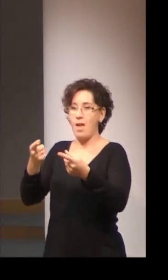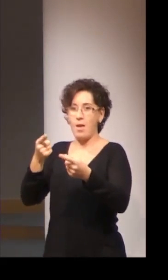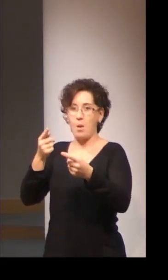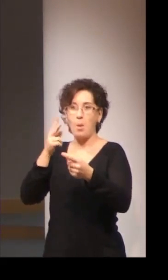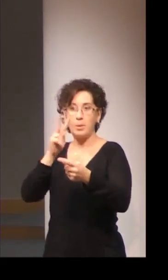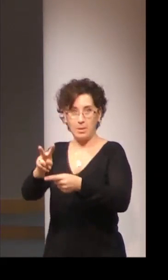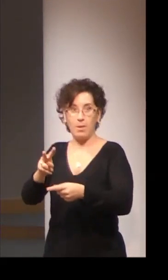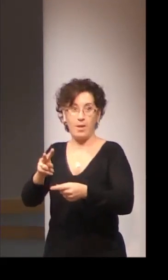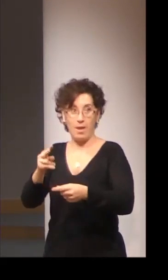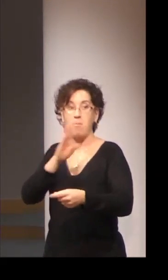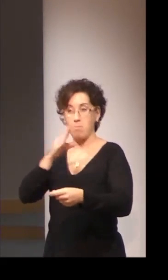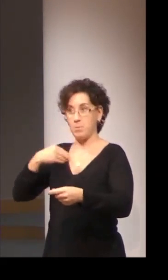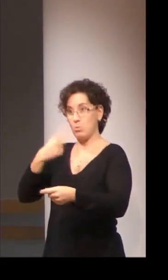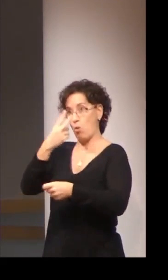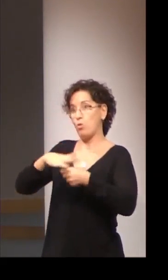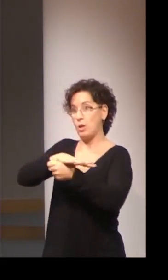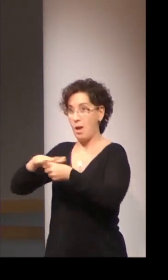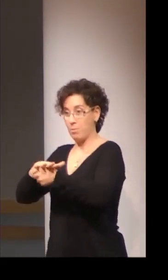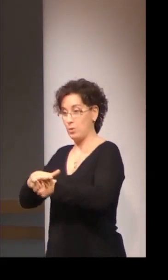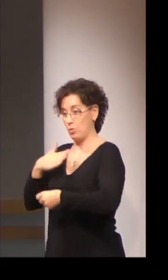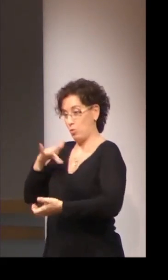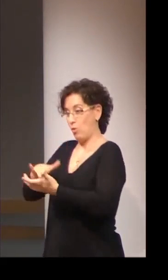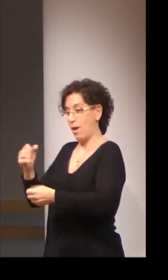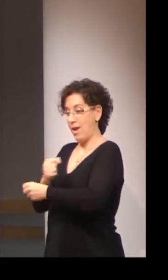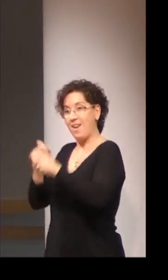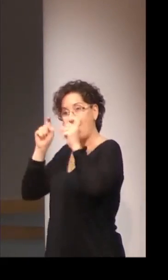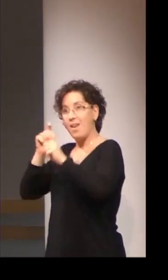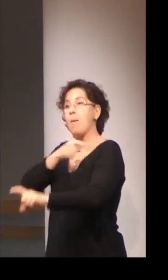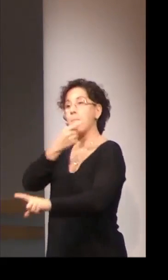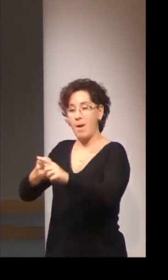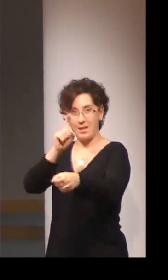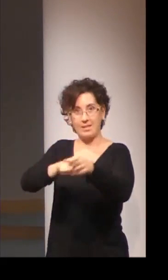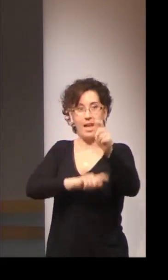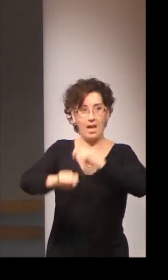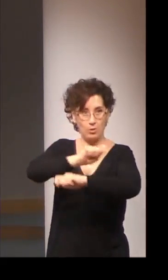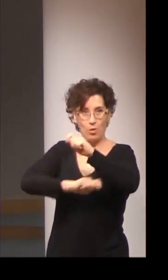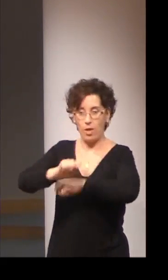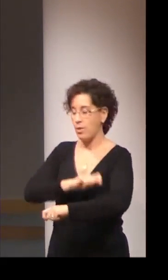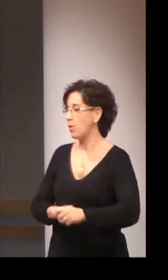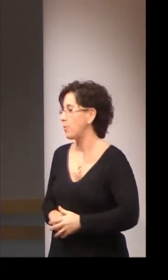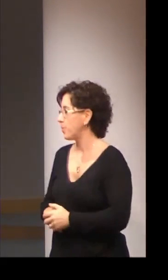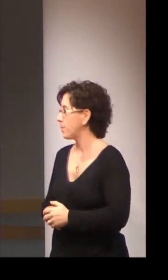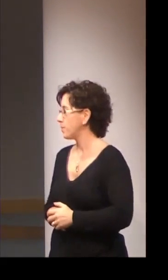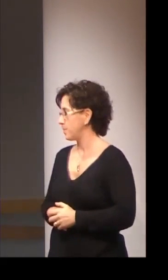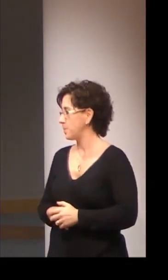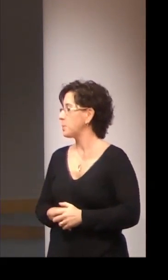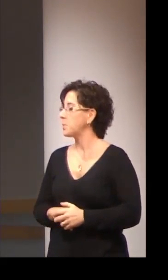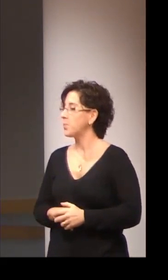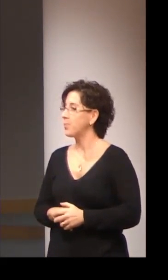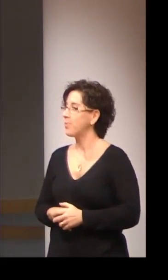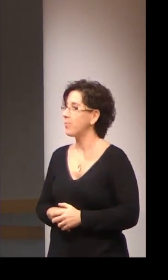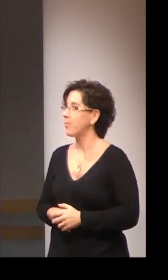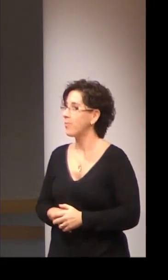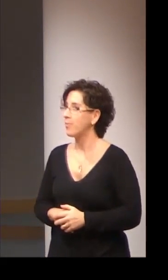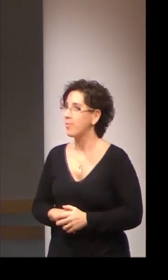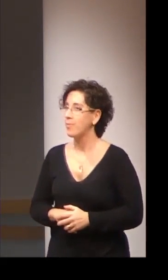que trabajamos y de la pertenencia a la asociación el desarrollo de esta exposición eh